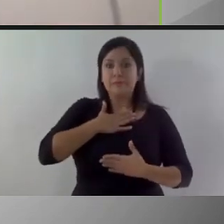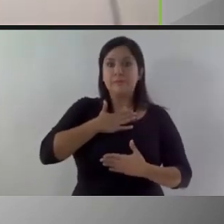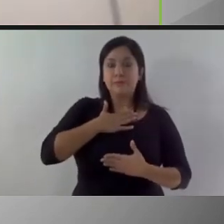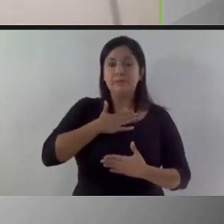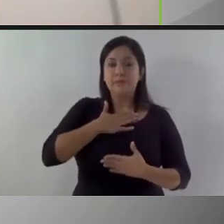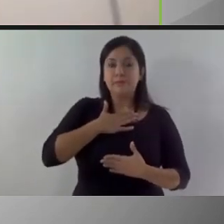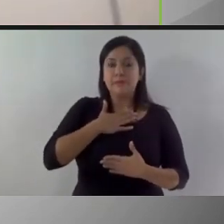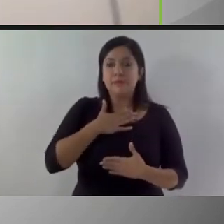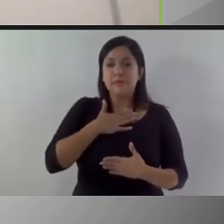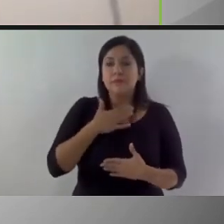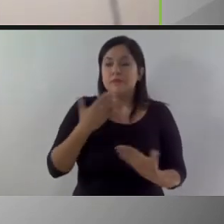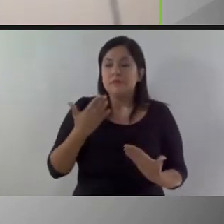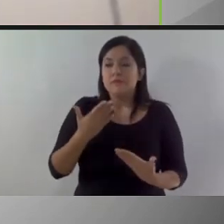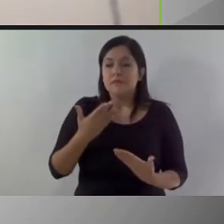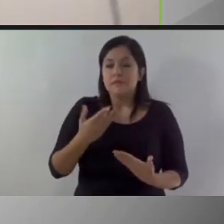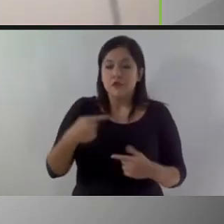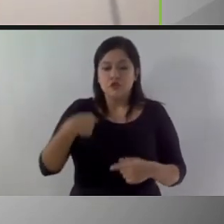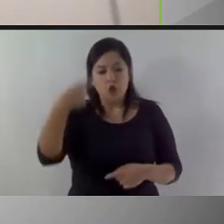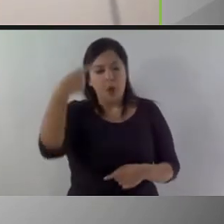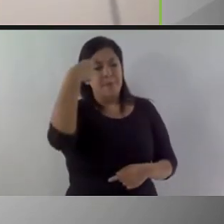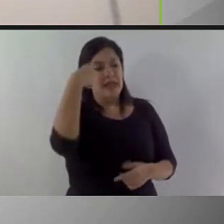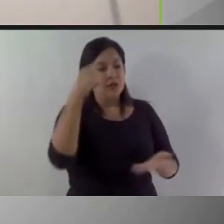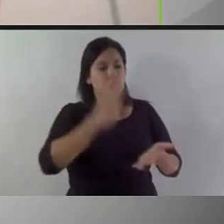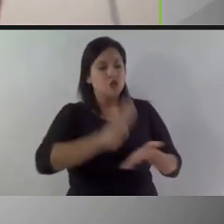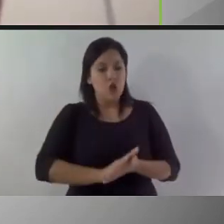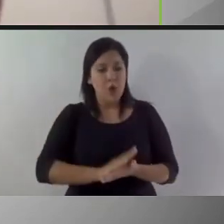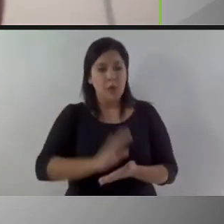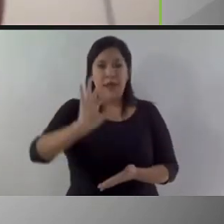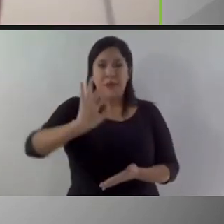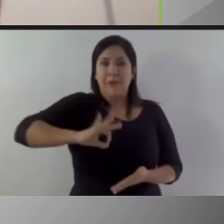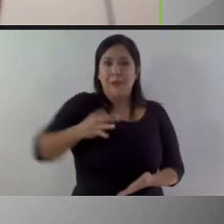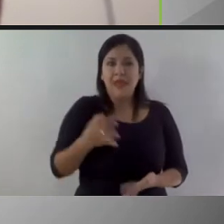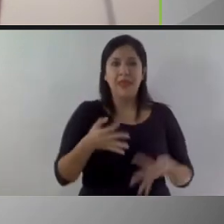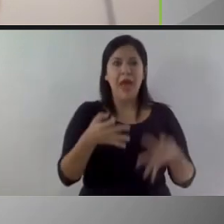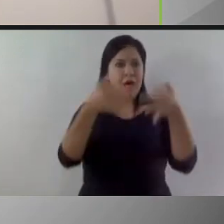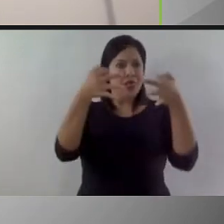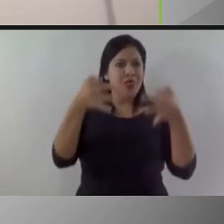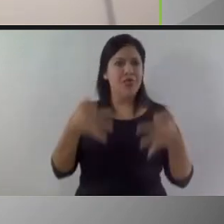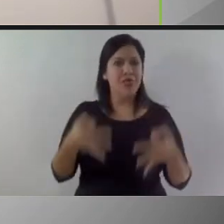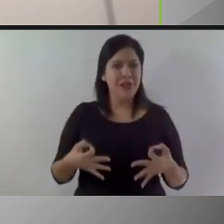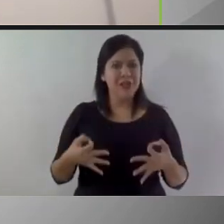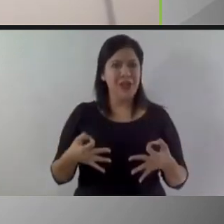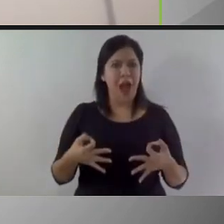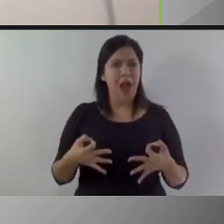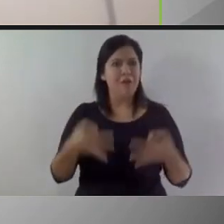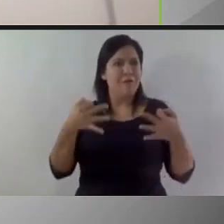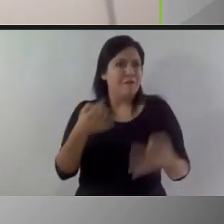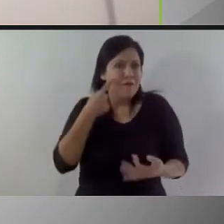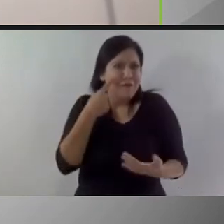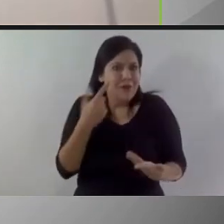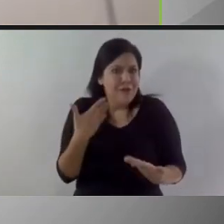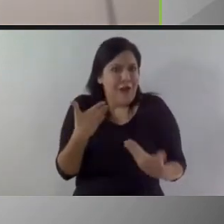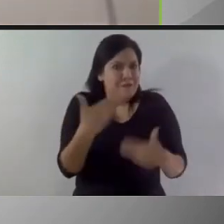pregunta por la dignidad de la vida, las vidas dignas de ser